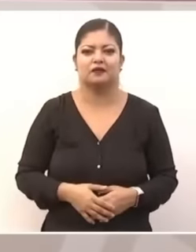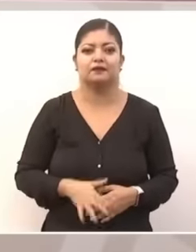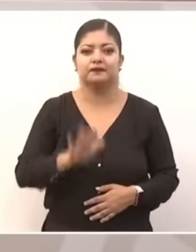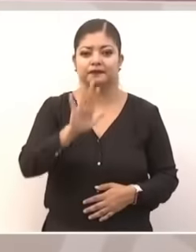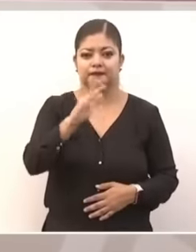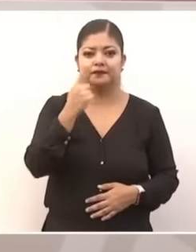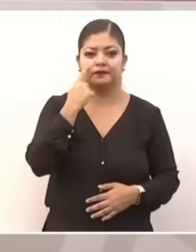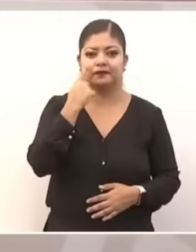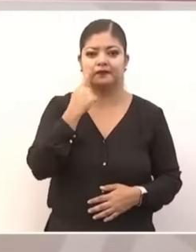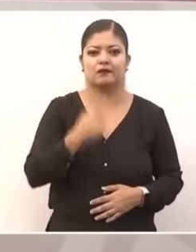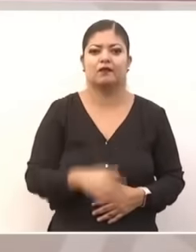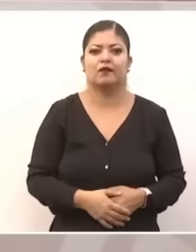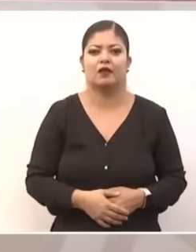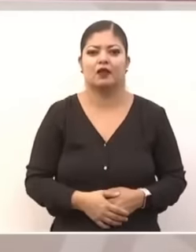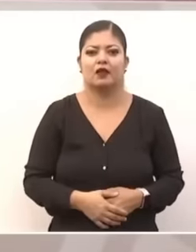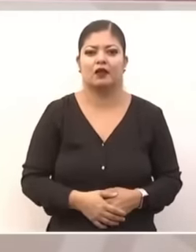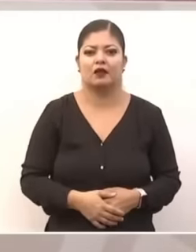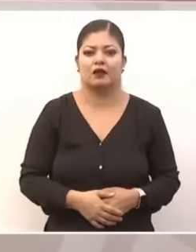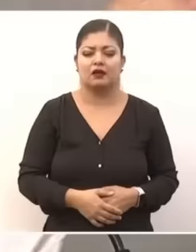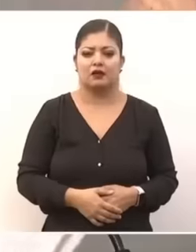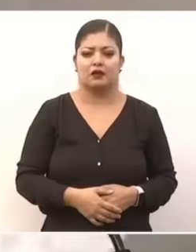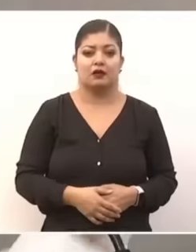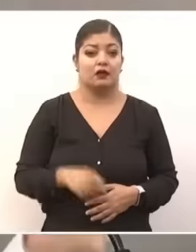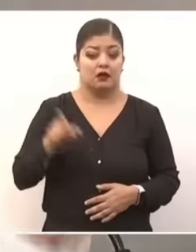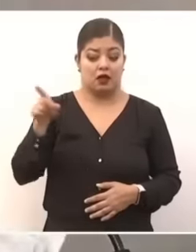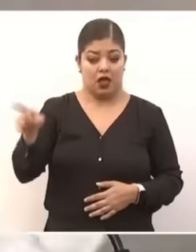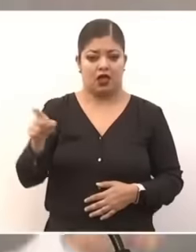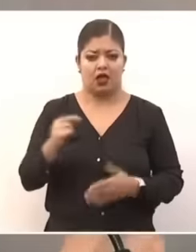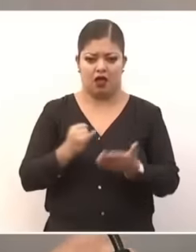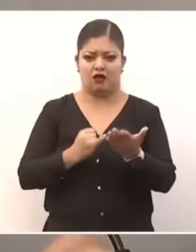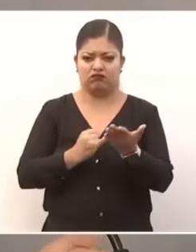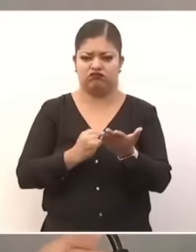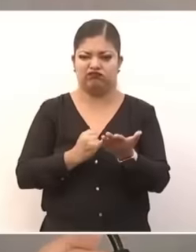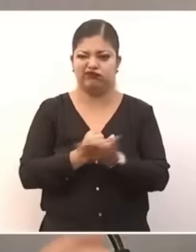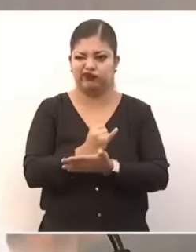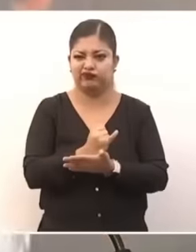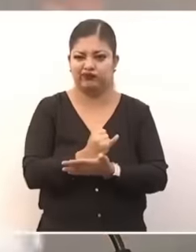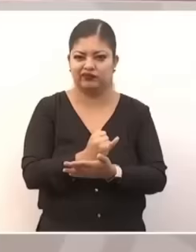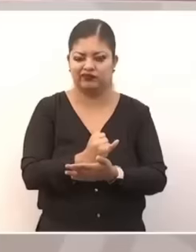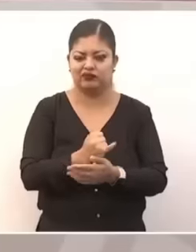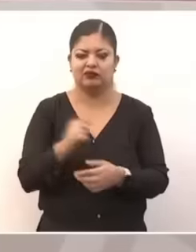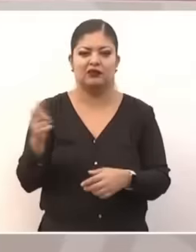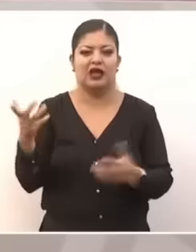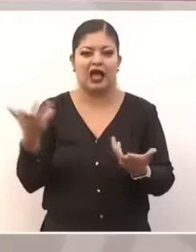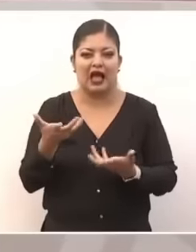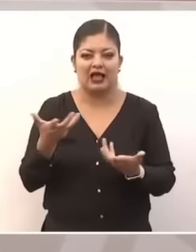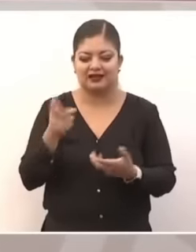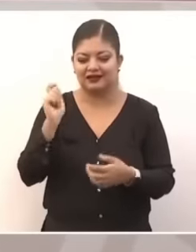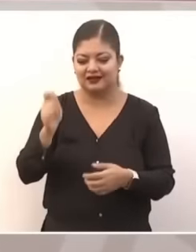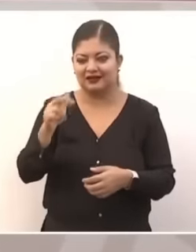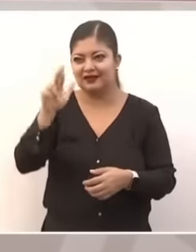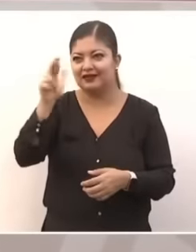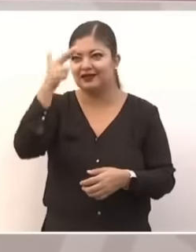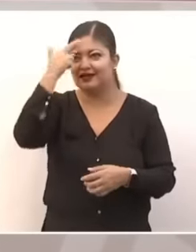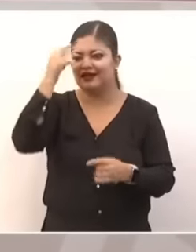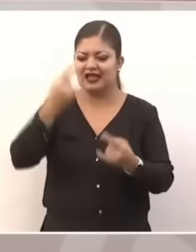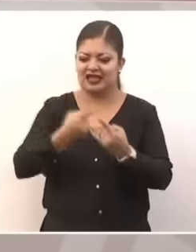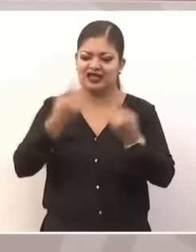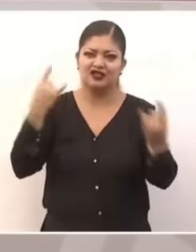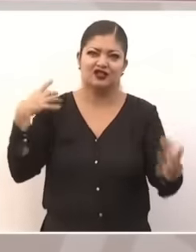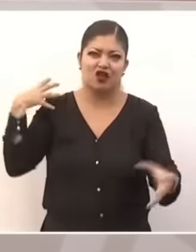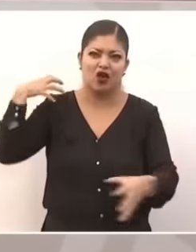Fíjense, ella decidió dedicarse este tiempo a recuperar la memoria histórica,